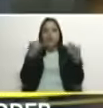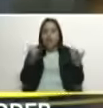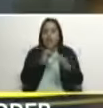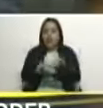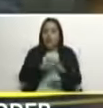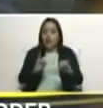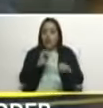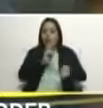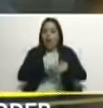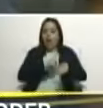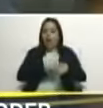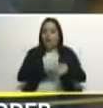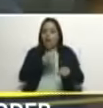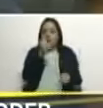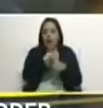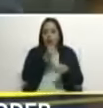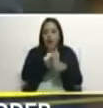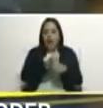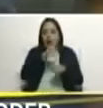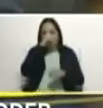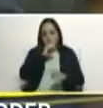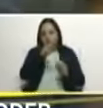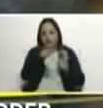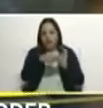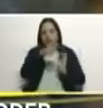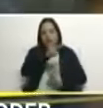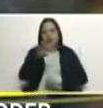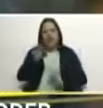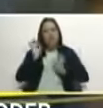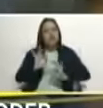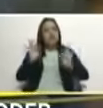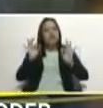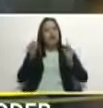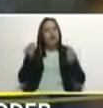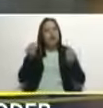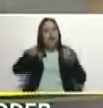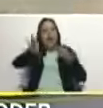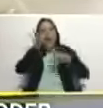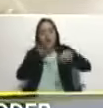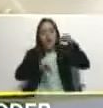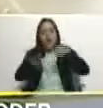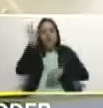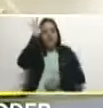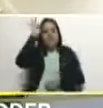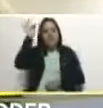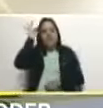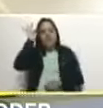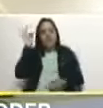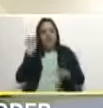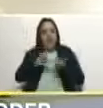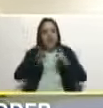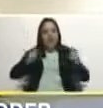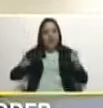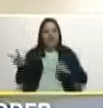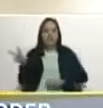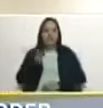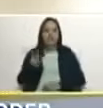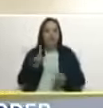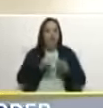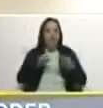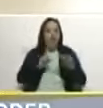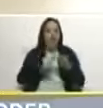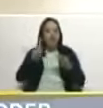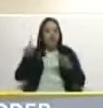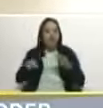para este año 2023. Nos referimos específicamente a la selección del fiscal o fiscala general de la República, a